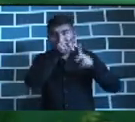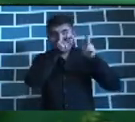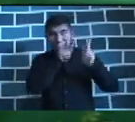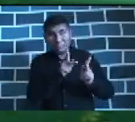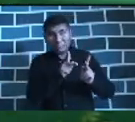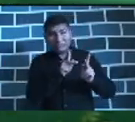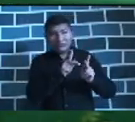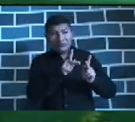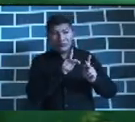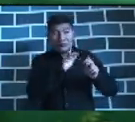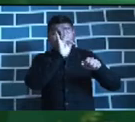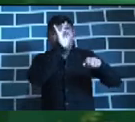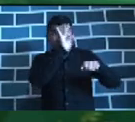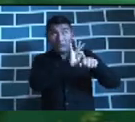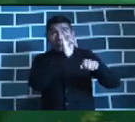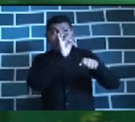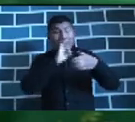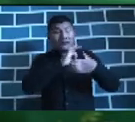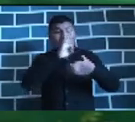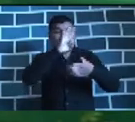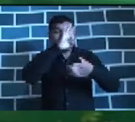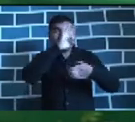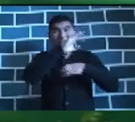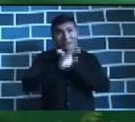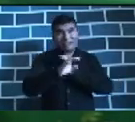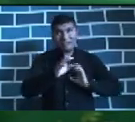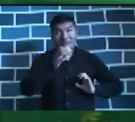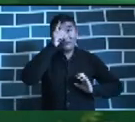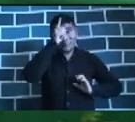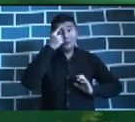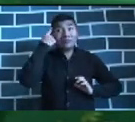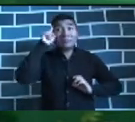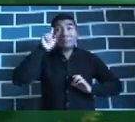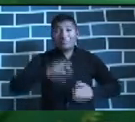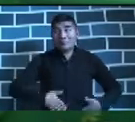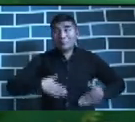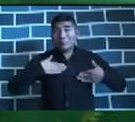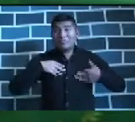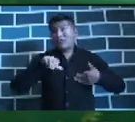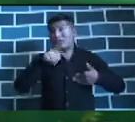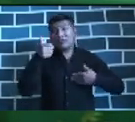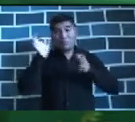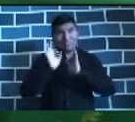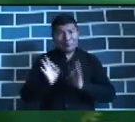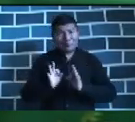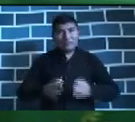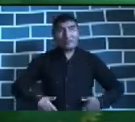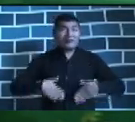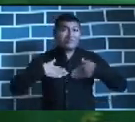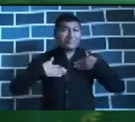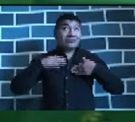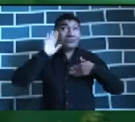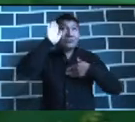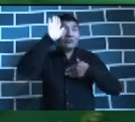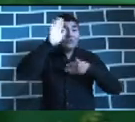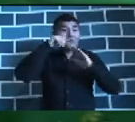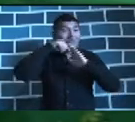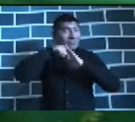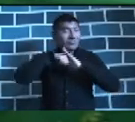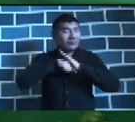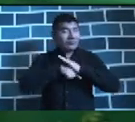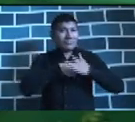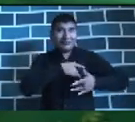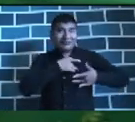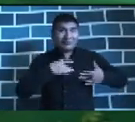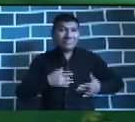que son tocadas por el espíritu de cristo para vivir de otra forma para vivir de acuerdo a ese deseo profundo del